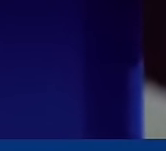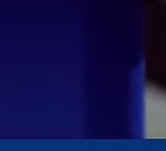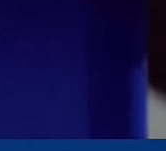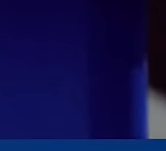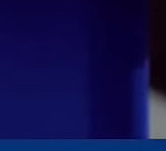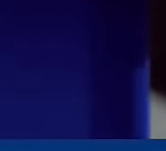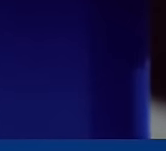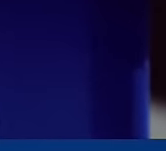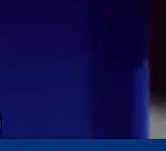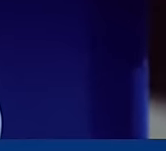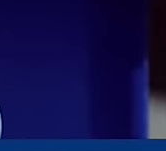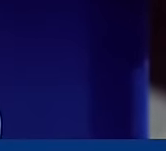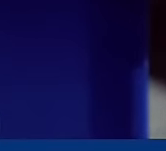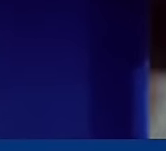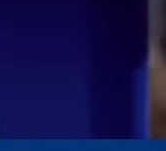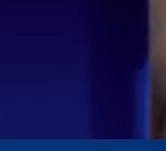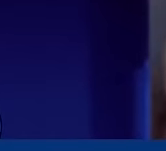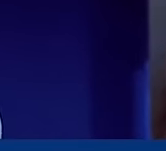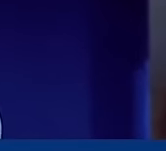viene después de esto?